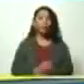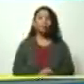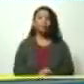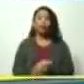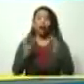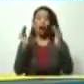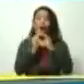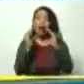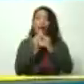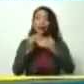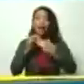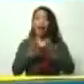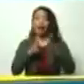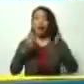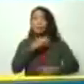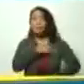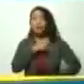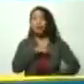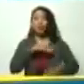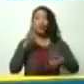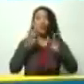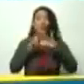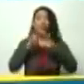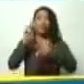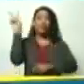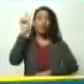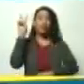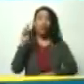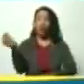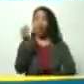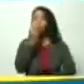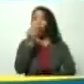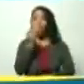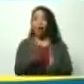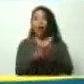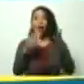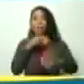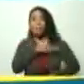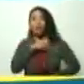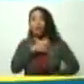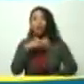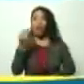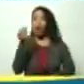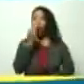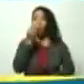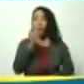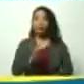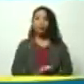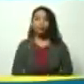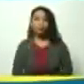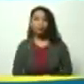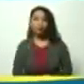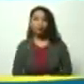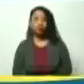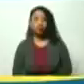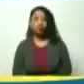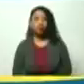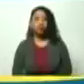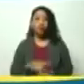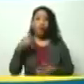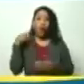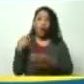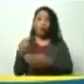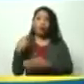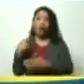vivienda gran misión vivienda Venezuela en alimento gran misión alimentación y en salarios